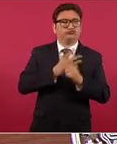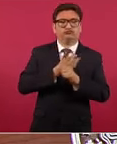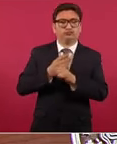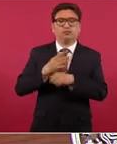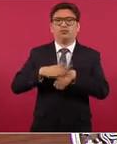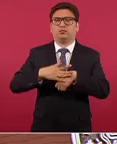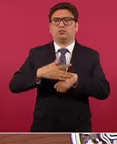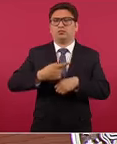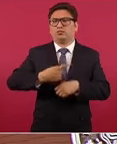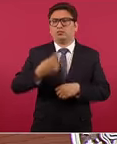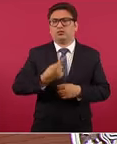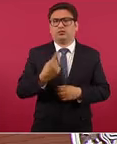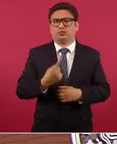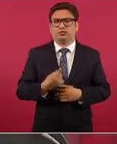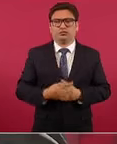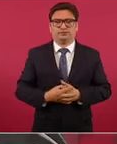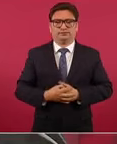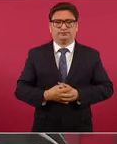qué